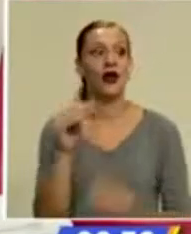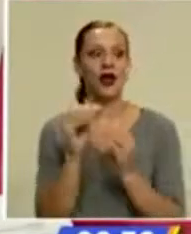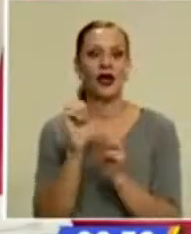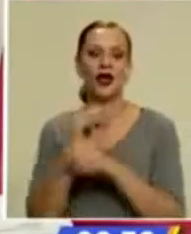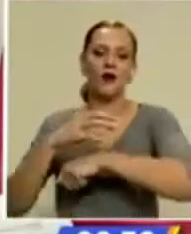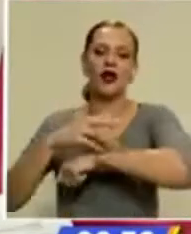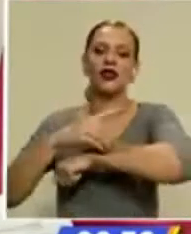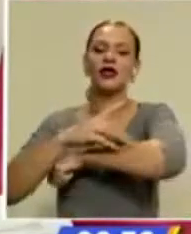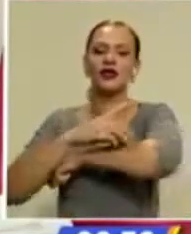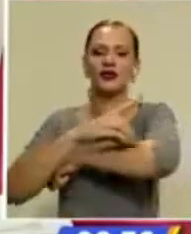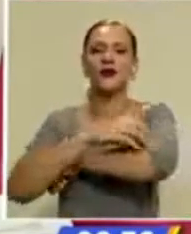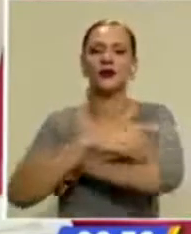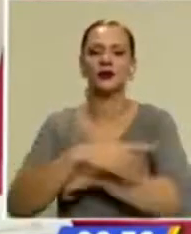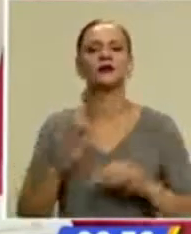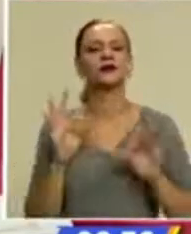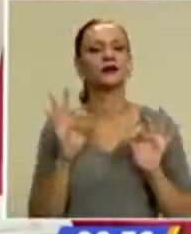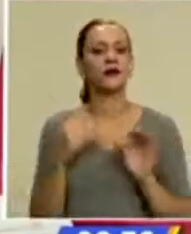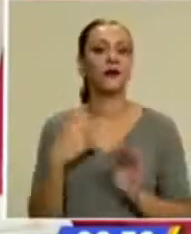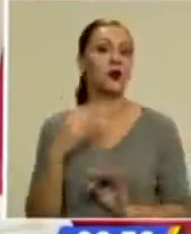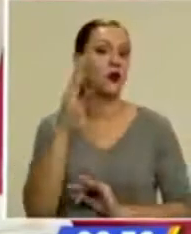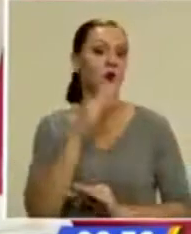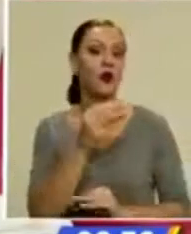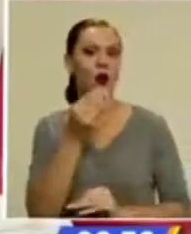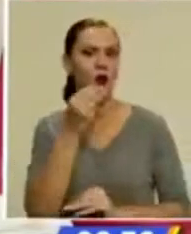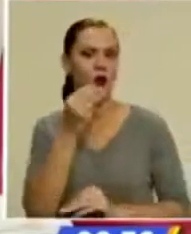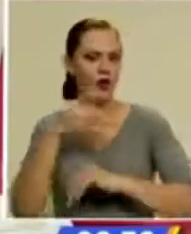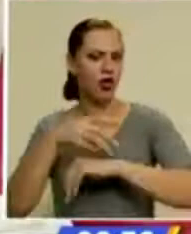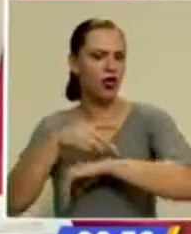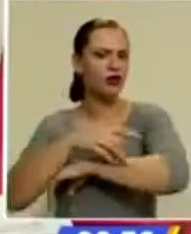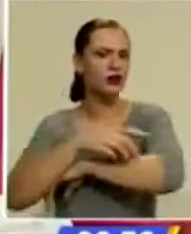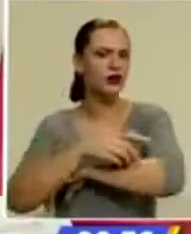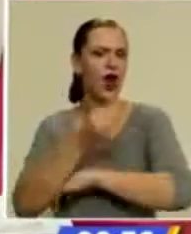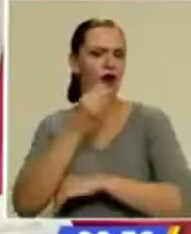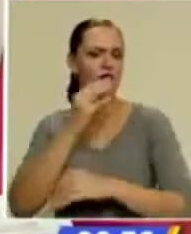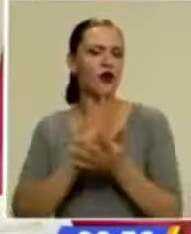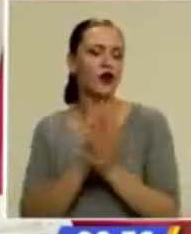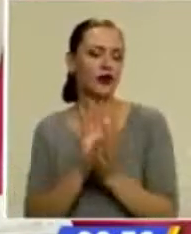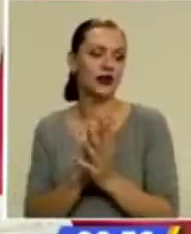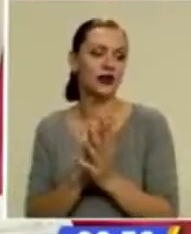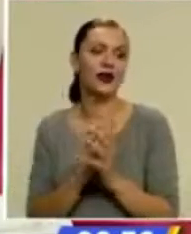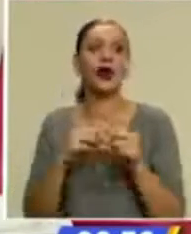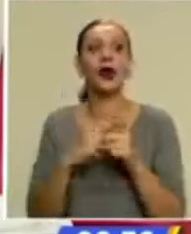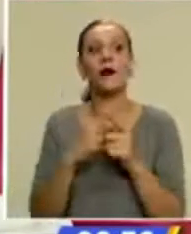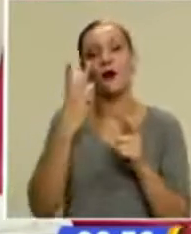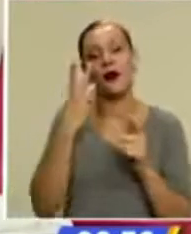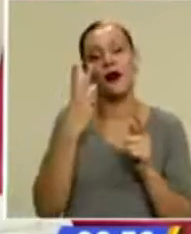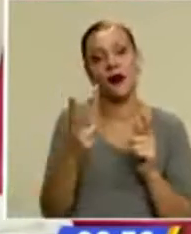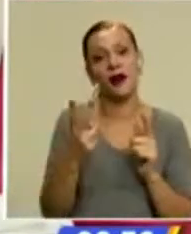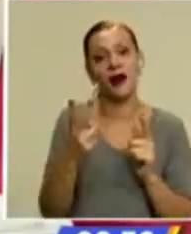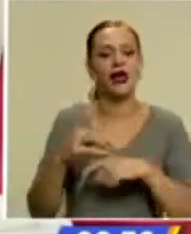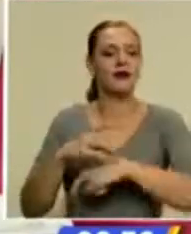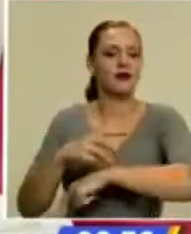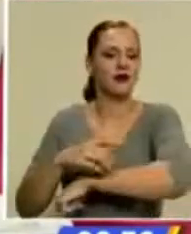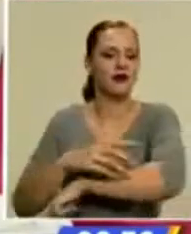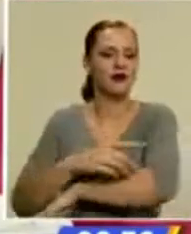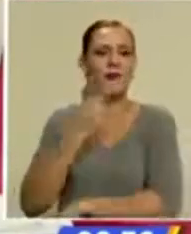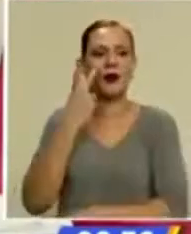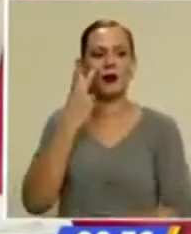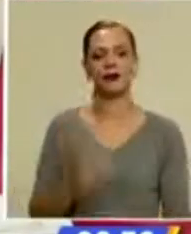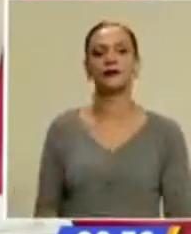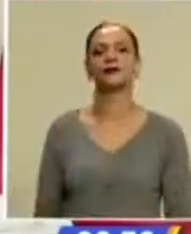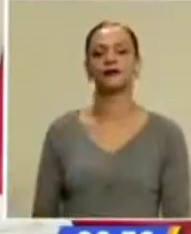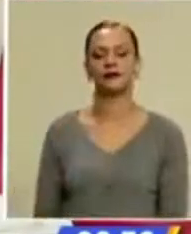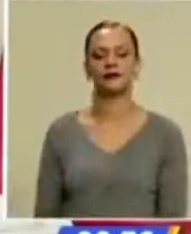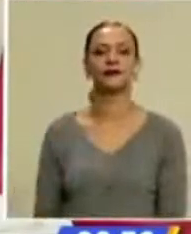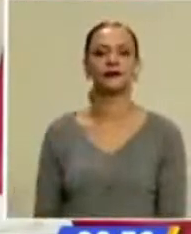dinosaurio. Un dinosaurio. Yo nunca he probado una tortilla de dinosaurio. Vamos a ver si nos sale de dinosaurio.